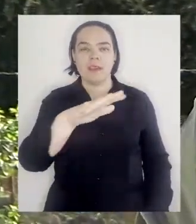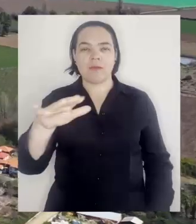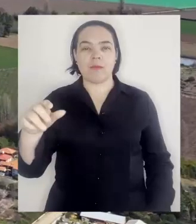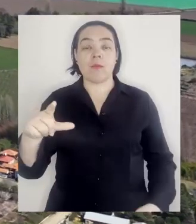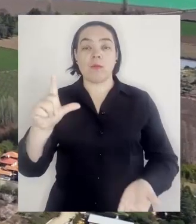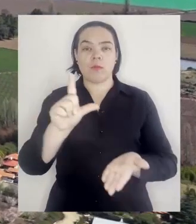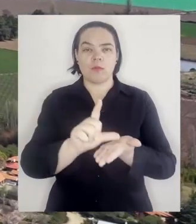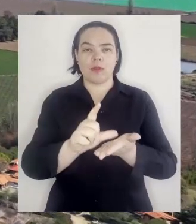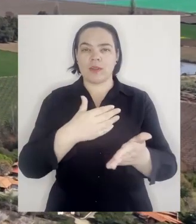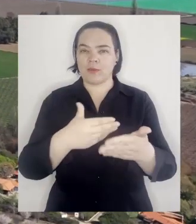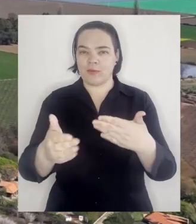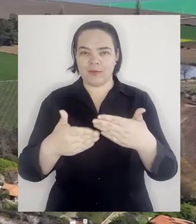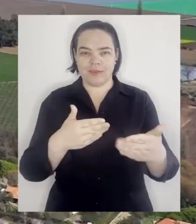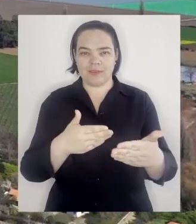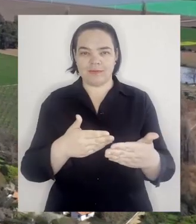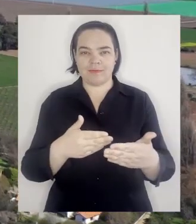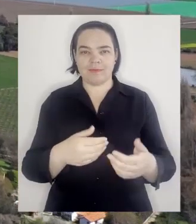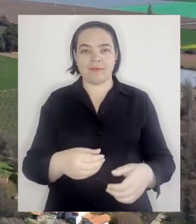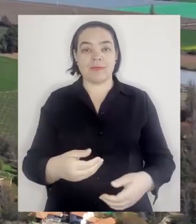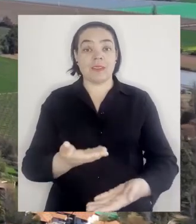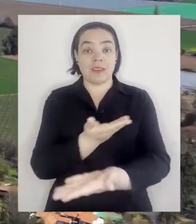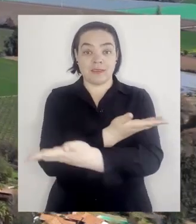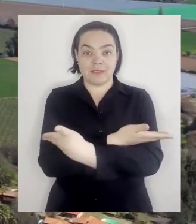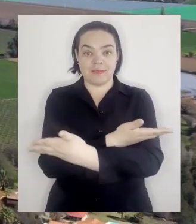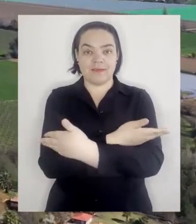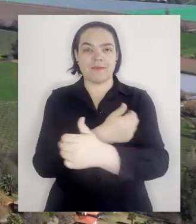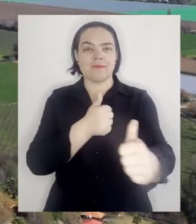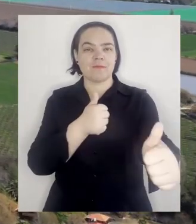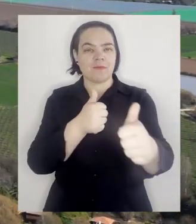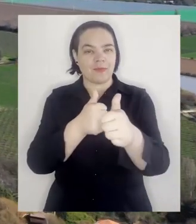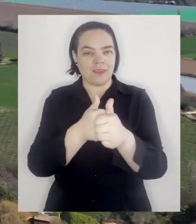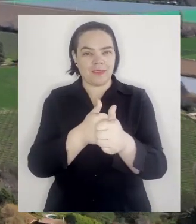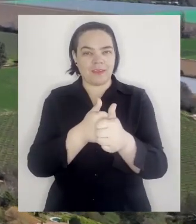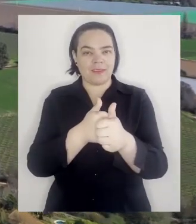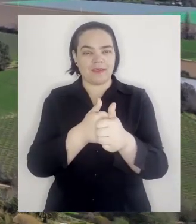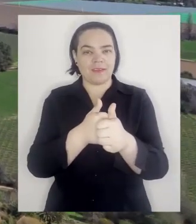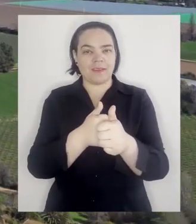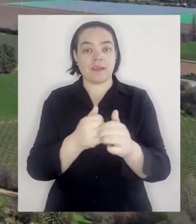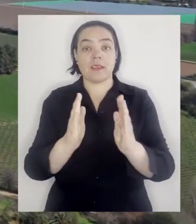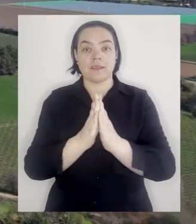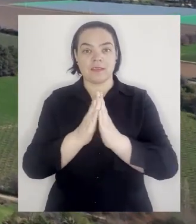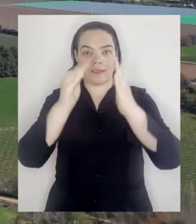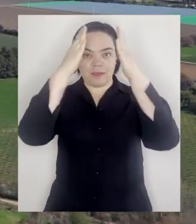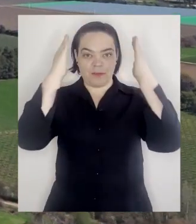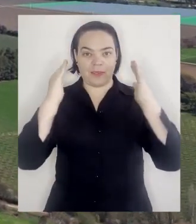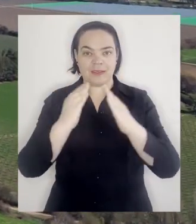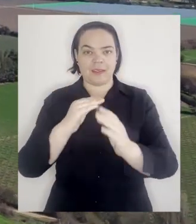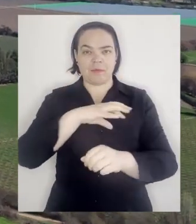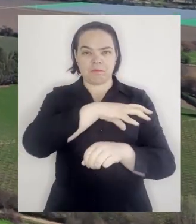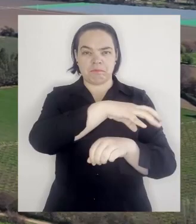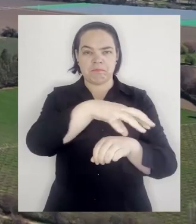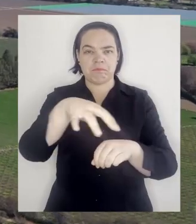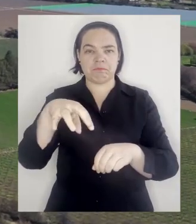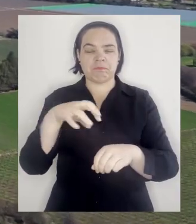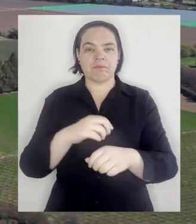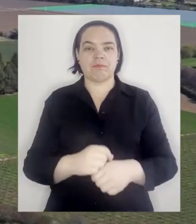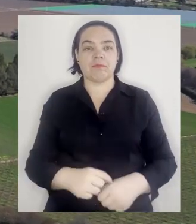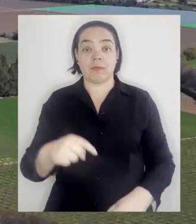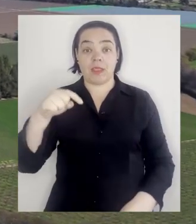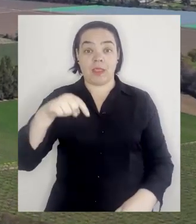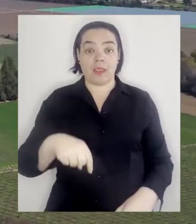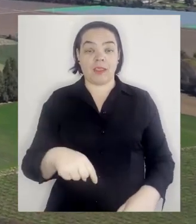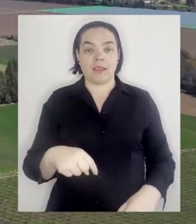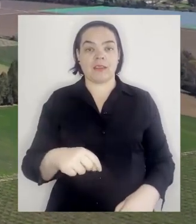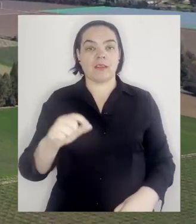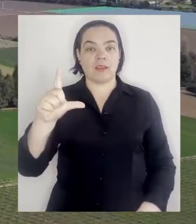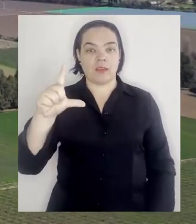lugar que está cerca de San Felipe, Santa María, alrededores. ¿Ya? Esta es la